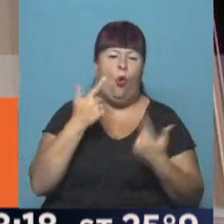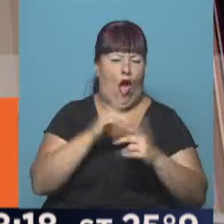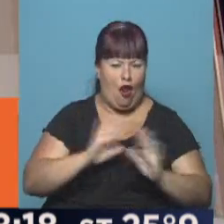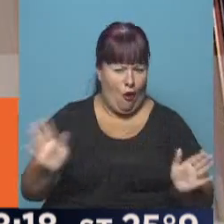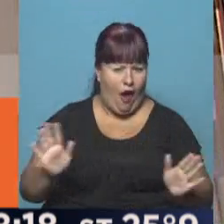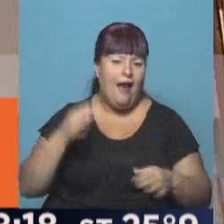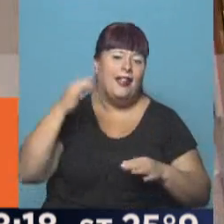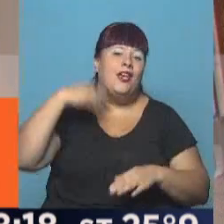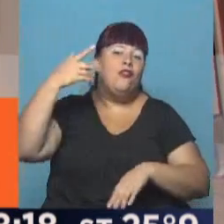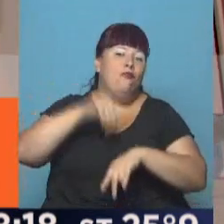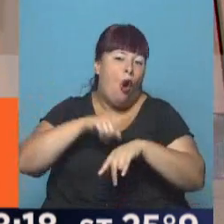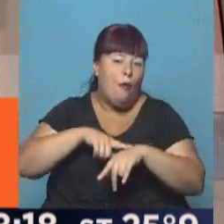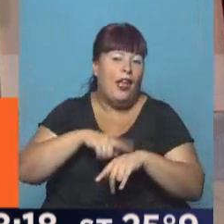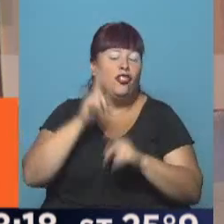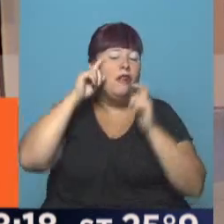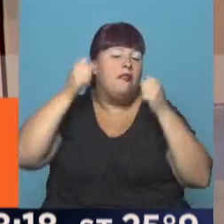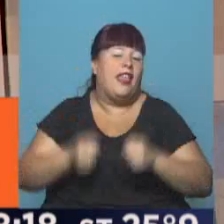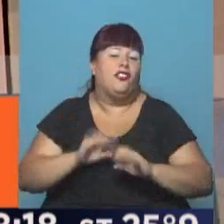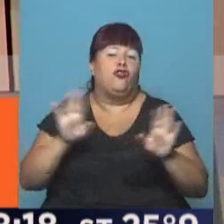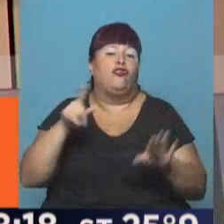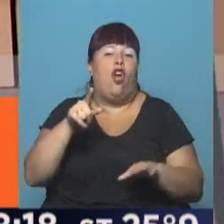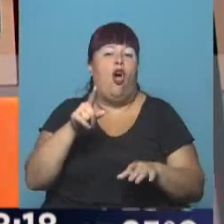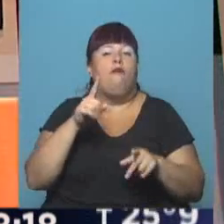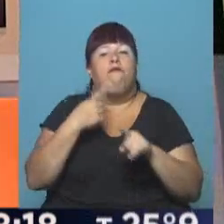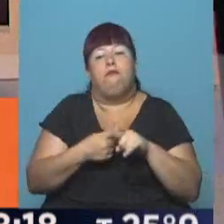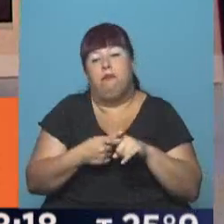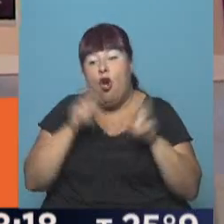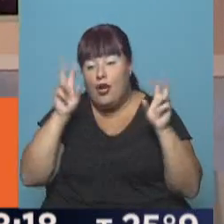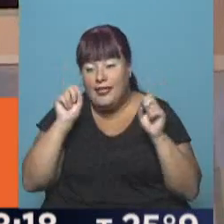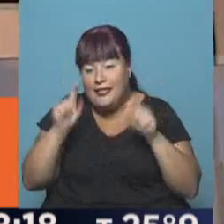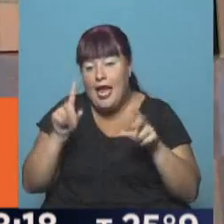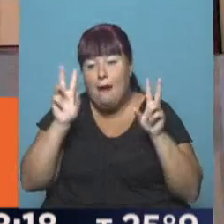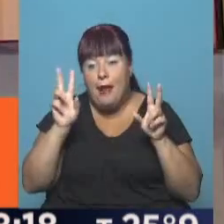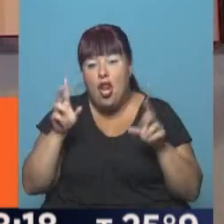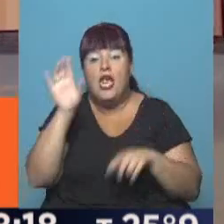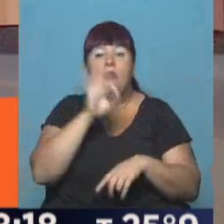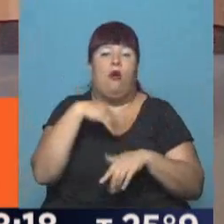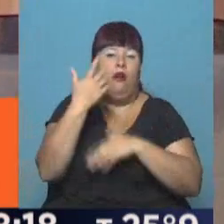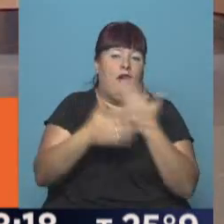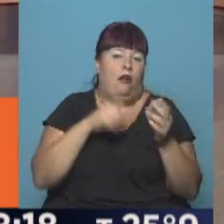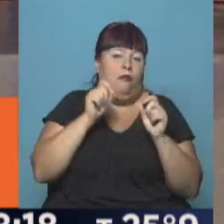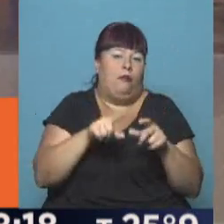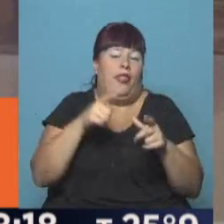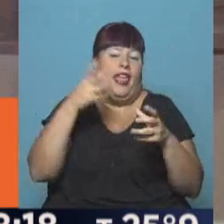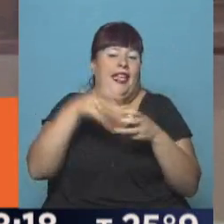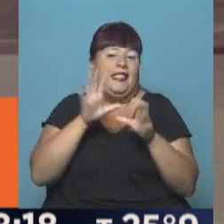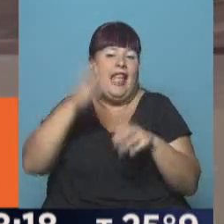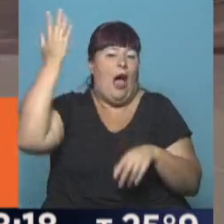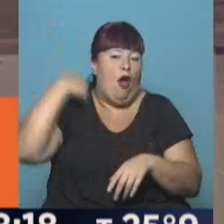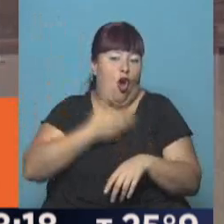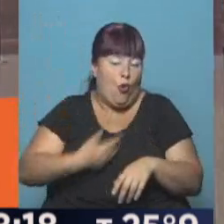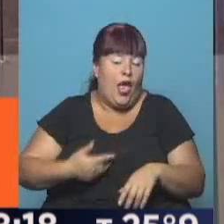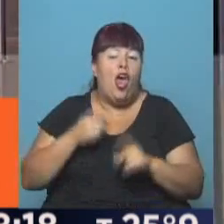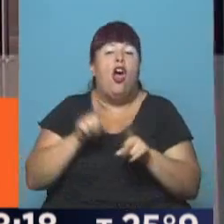respecto, y quizás en algún momento tomó alguna decisión por cuestiones propias del peronismo, por cuestiones propias de quienes conducían en su momento,